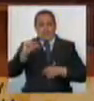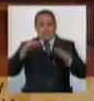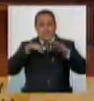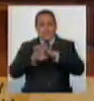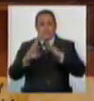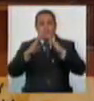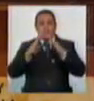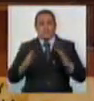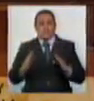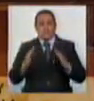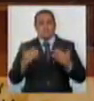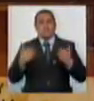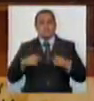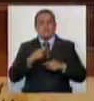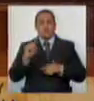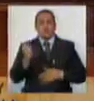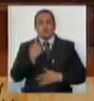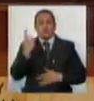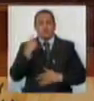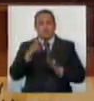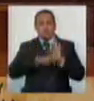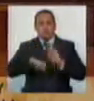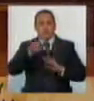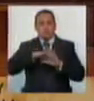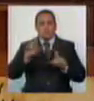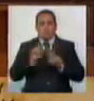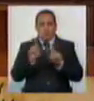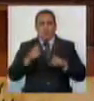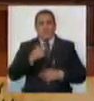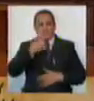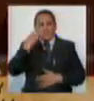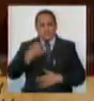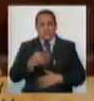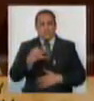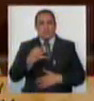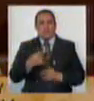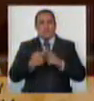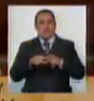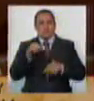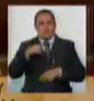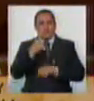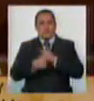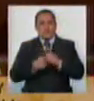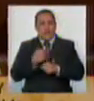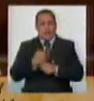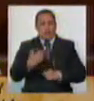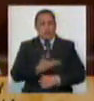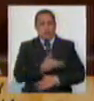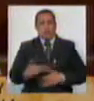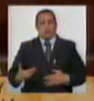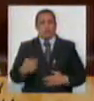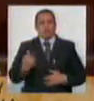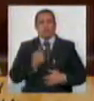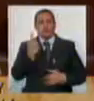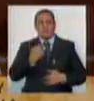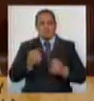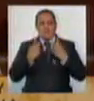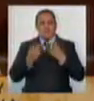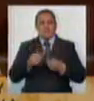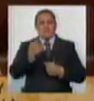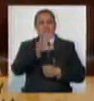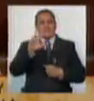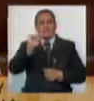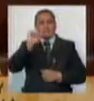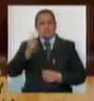peruanos ya no solo es un proyecto, es una realidad. A inicio de este gobierno, solo existían